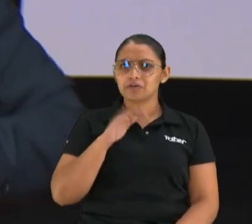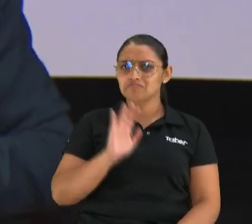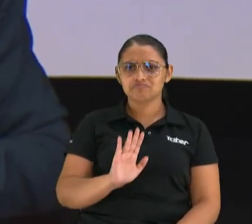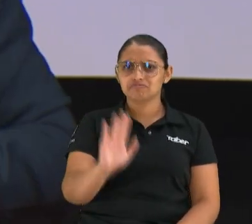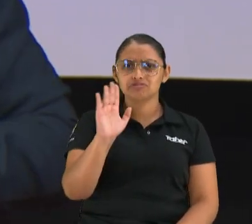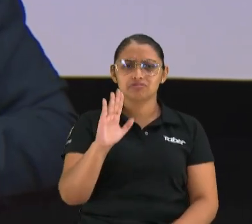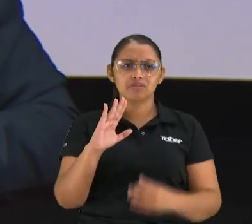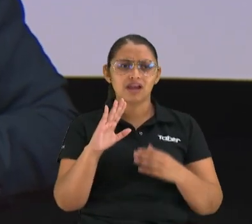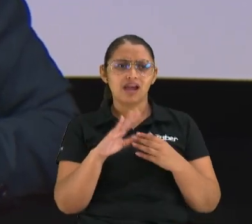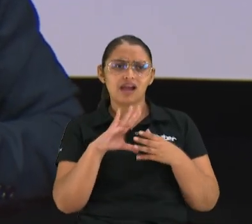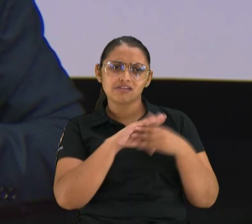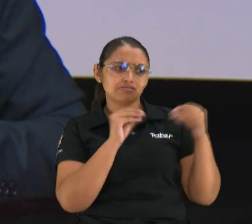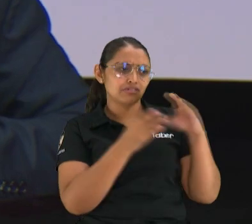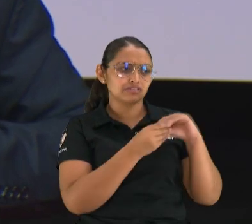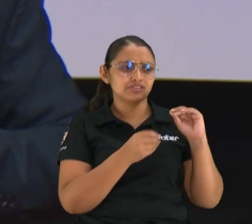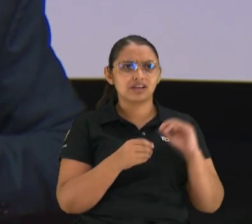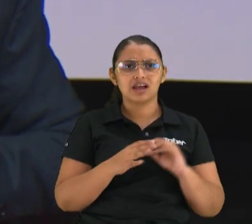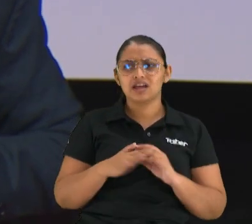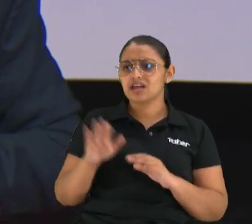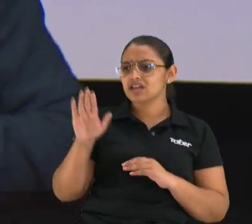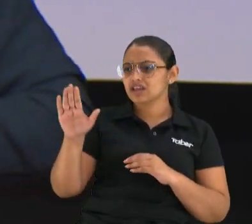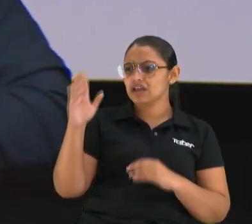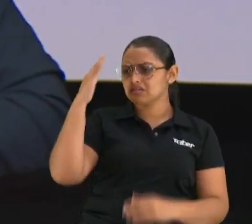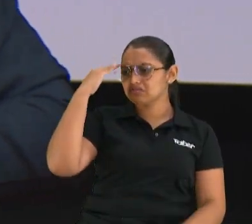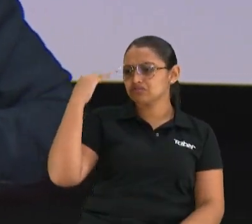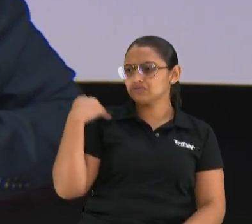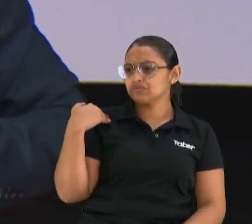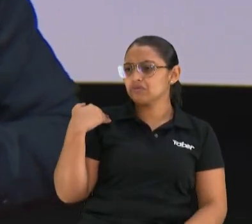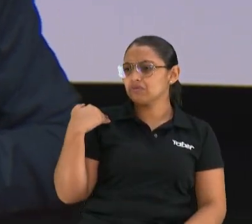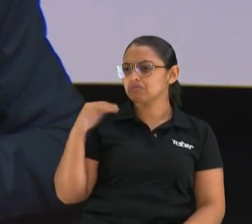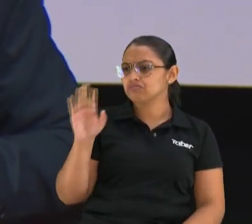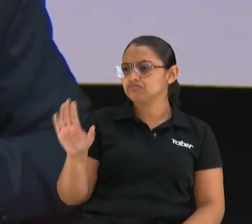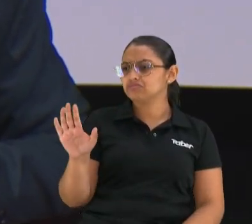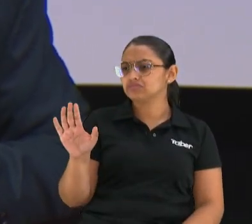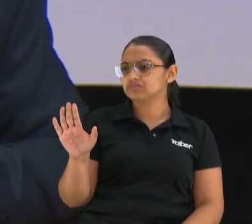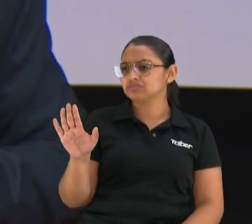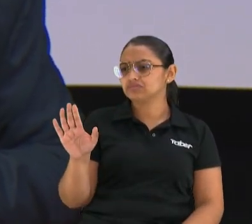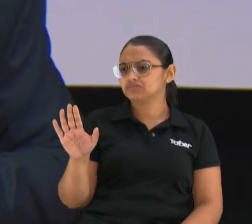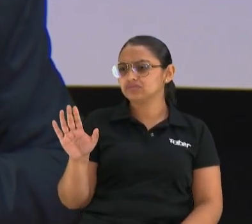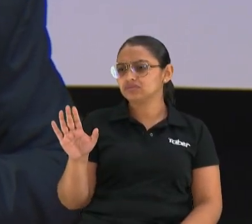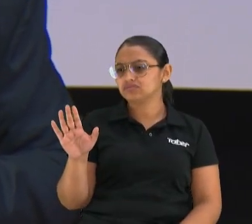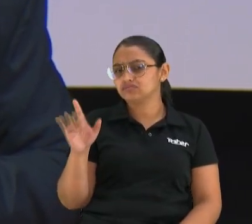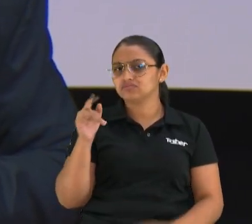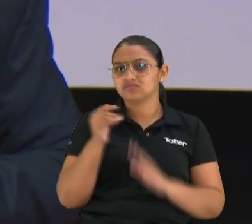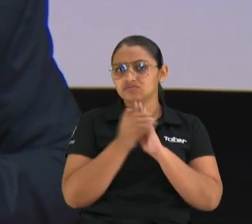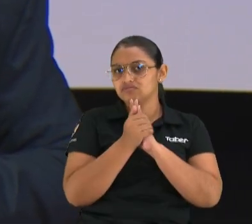contado las veces que he visto a su mujer saliendo de un hotel con otro amigo nuestro hoy ya lo sabe porque me está bien